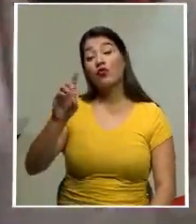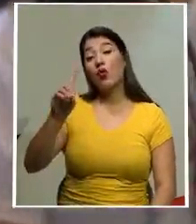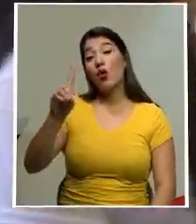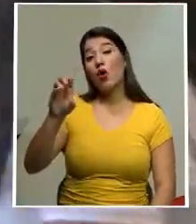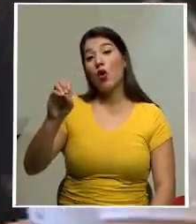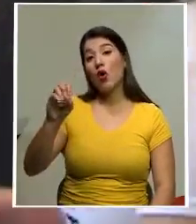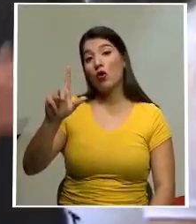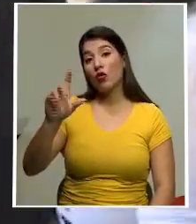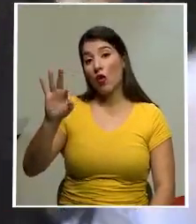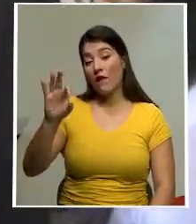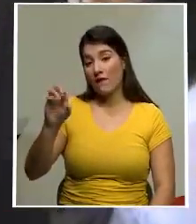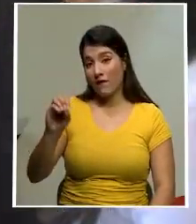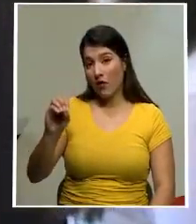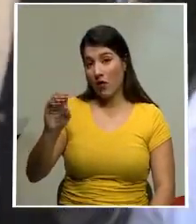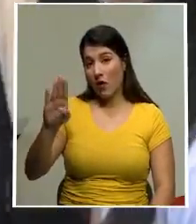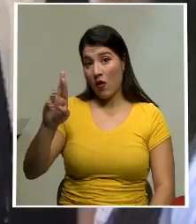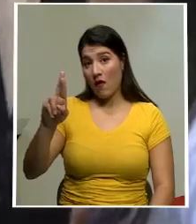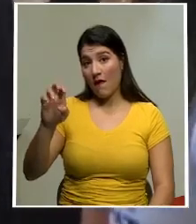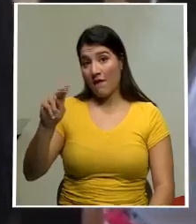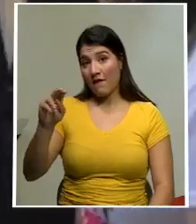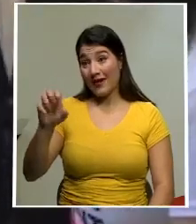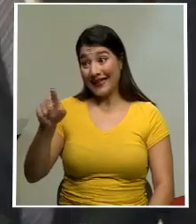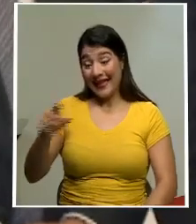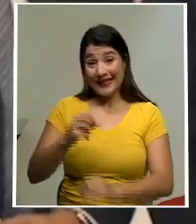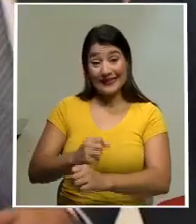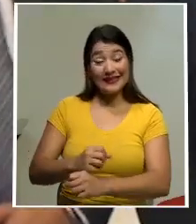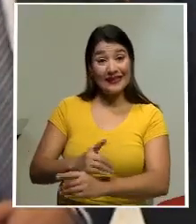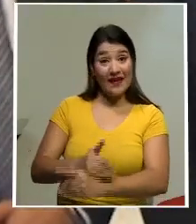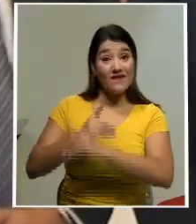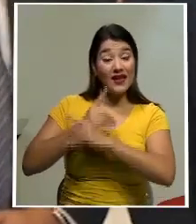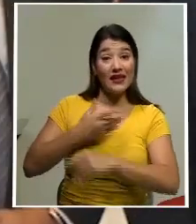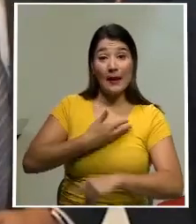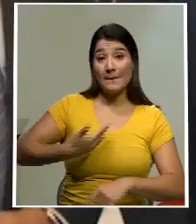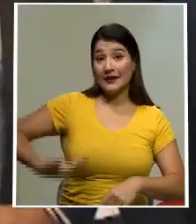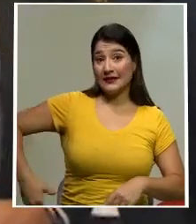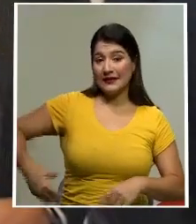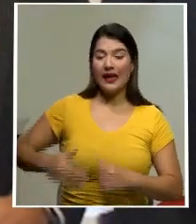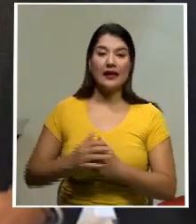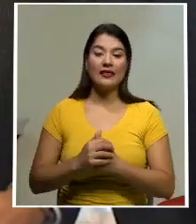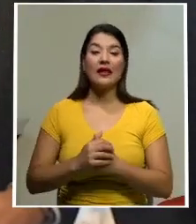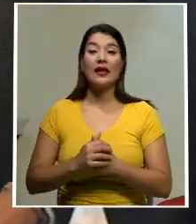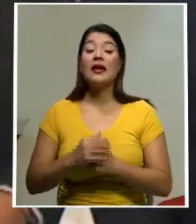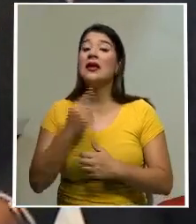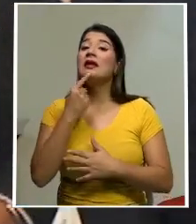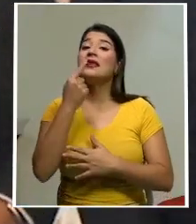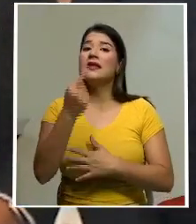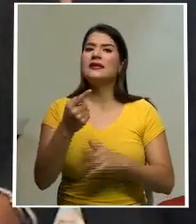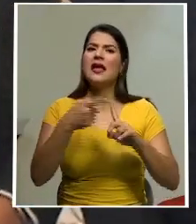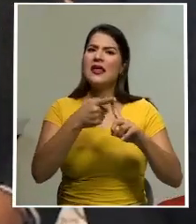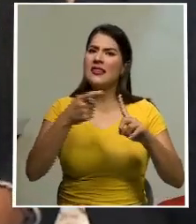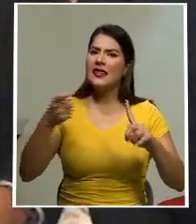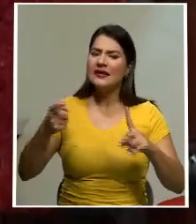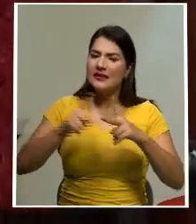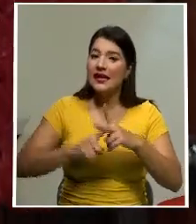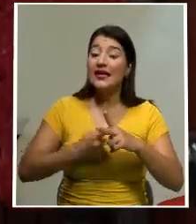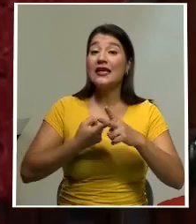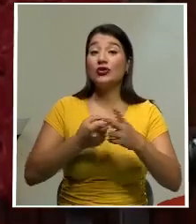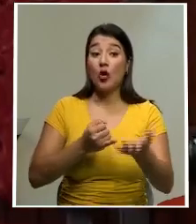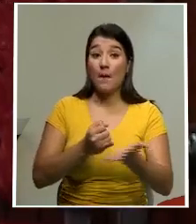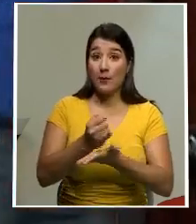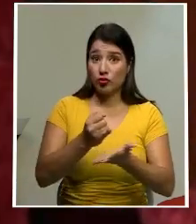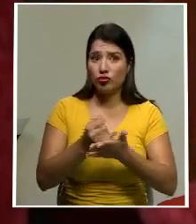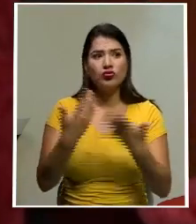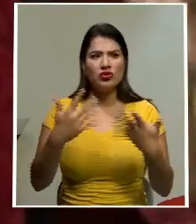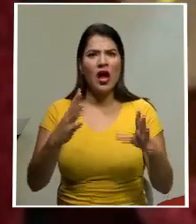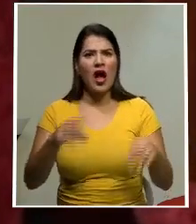presidente, la Sala Tercera no está abriendo el secreto bancario ni tributario de Carlos Alvarado. Además, sostienen que desde que se comenzó a investigar ya habían